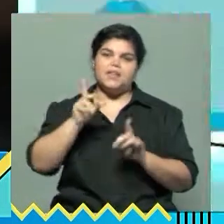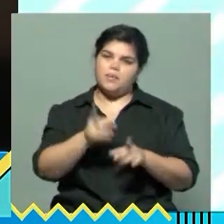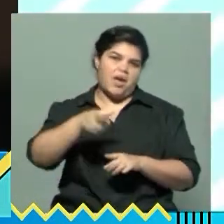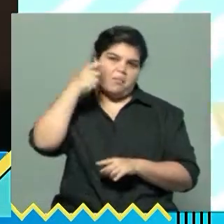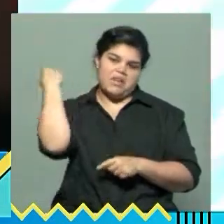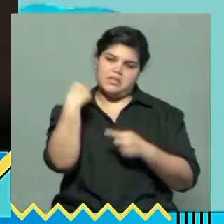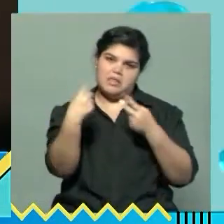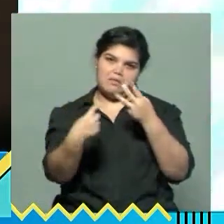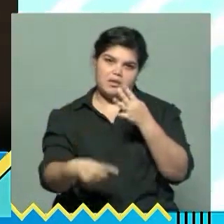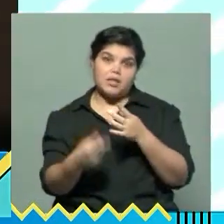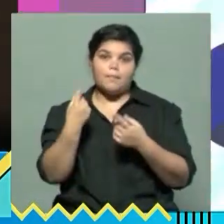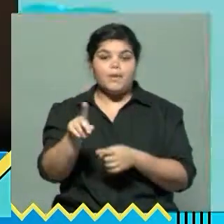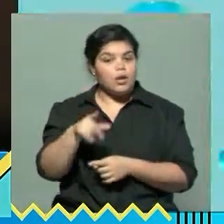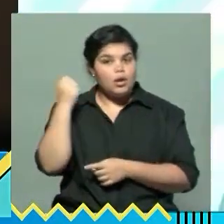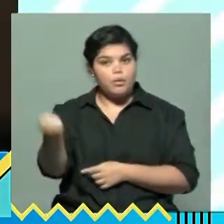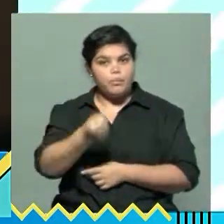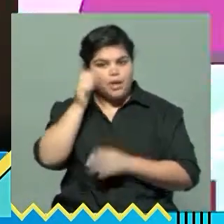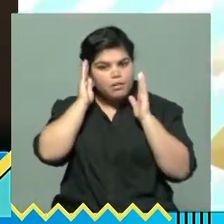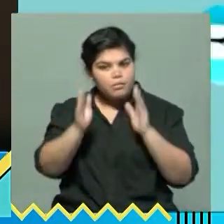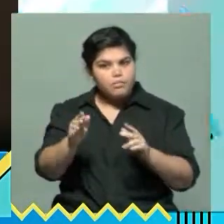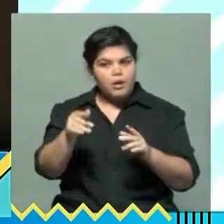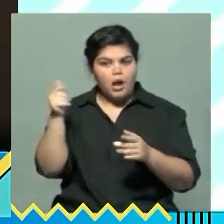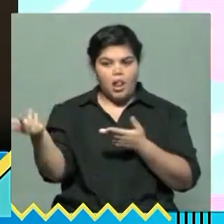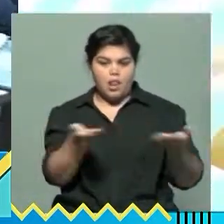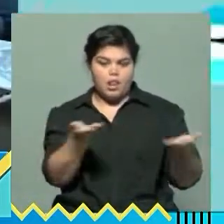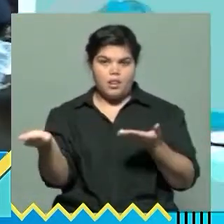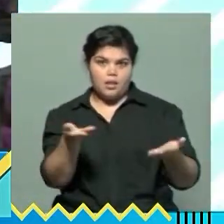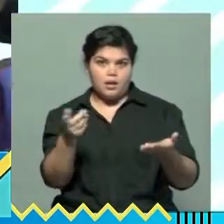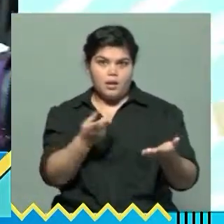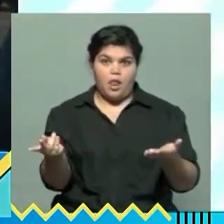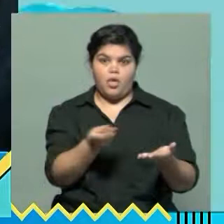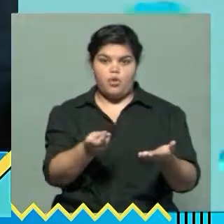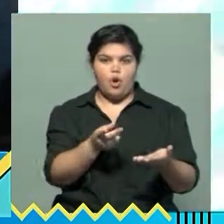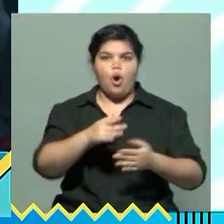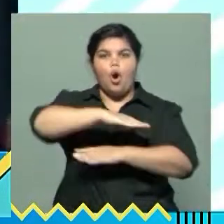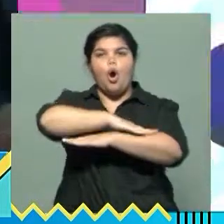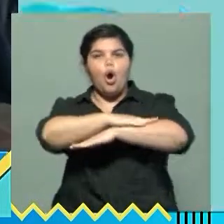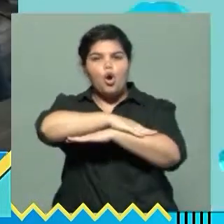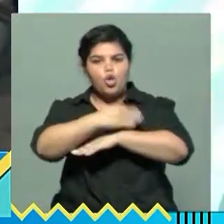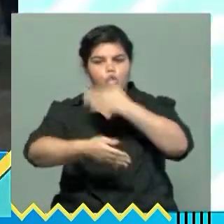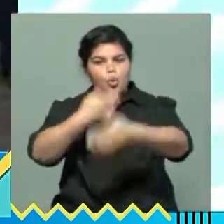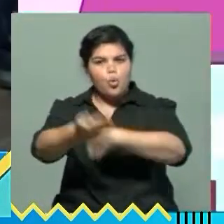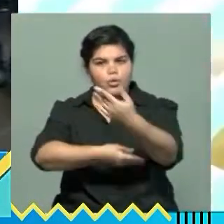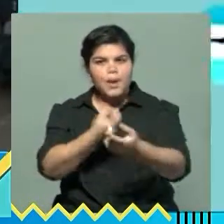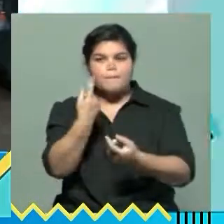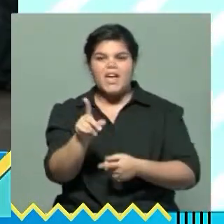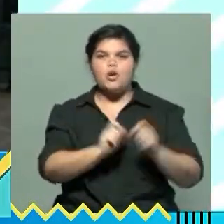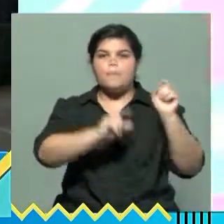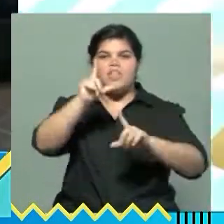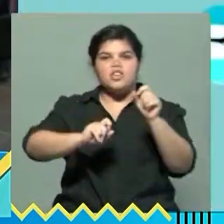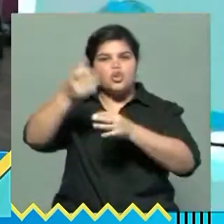¿no? Pero fíjate que lo que tenemos son resultados sobre el desempeño o la conducta y no una medición